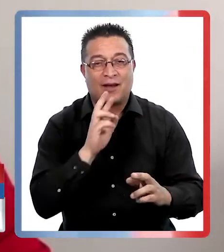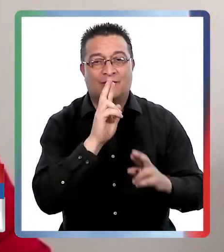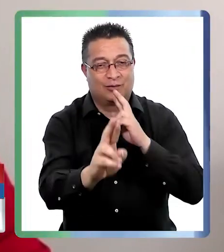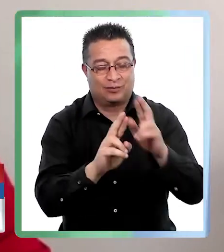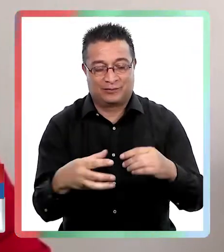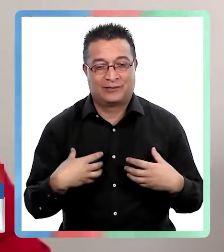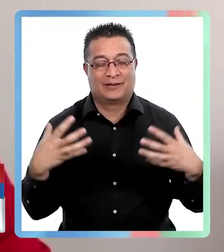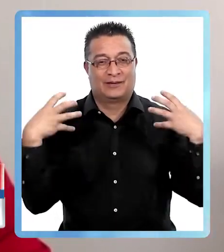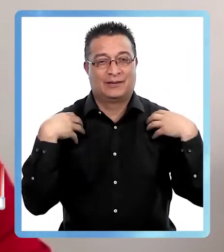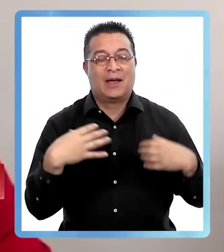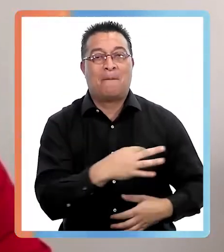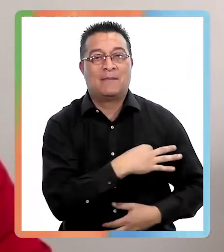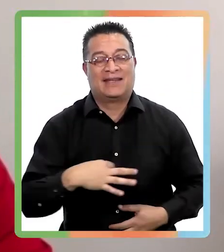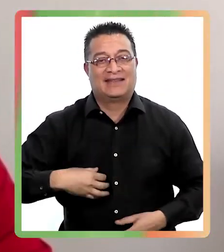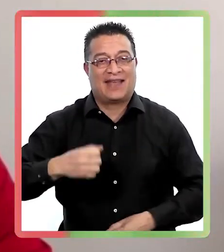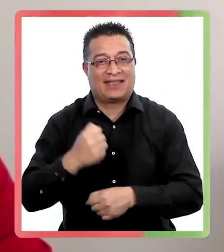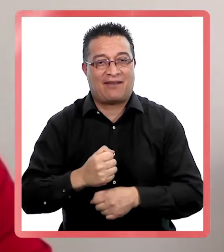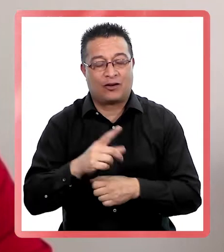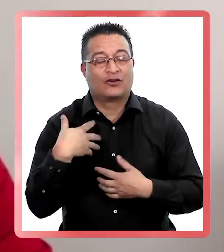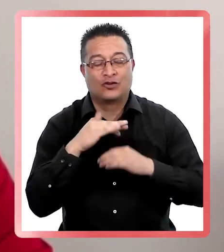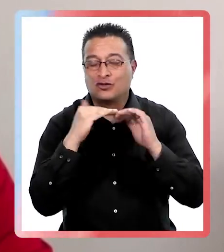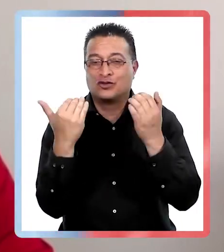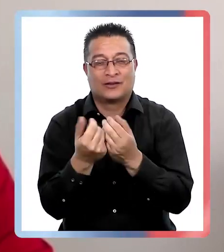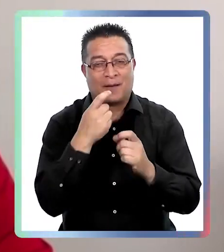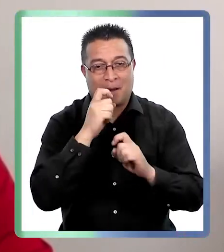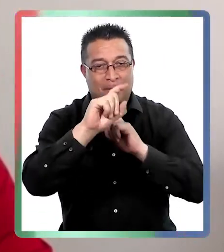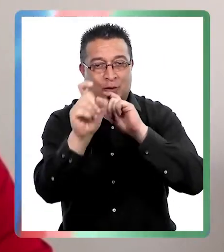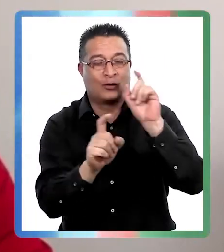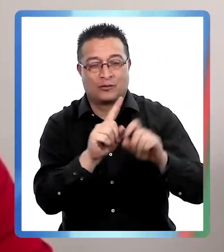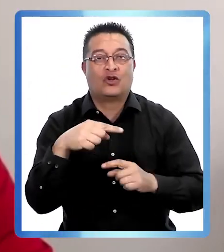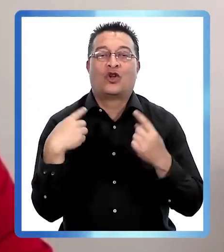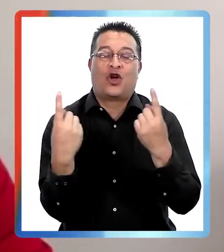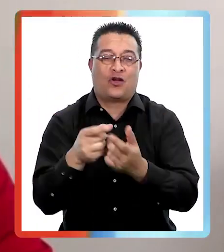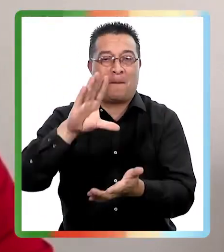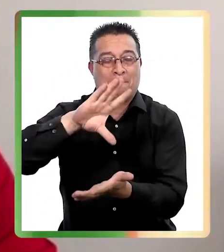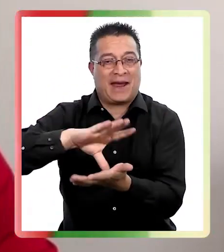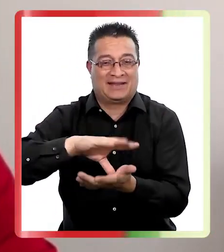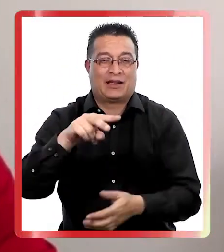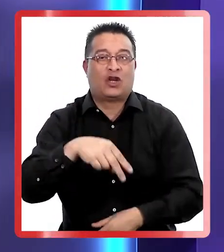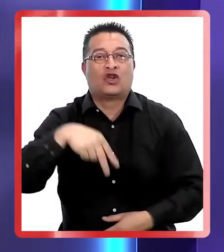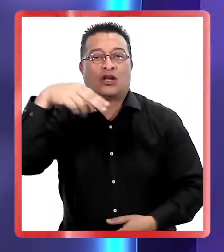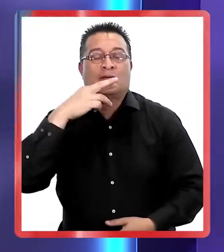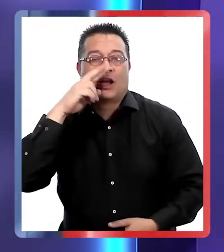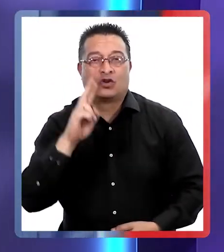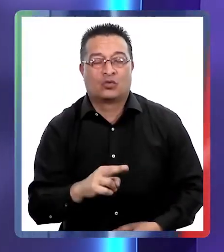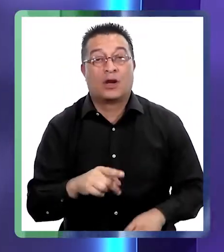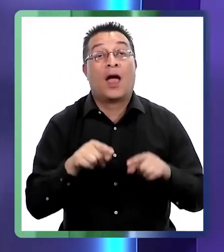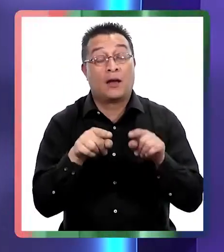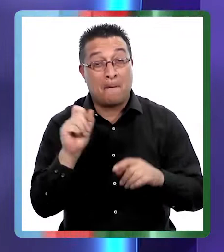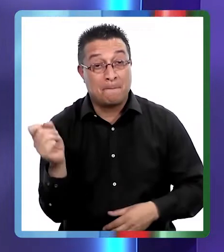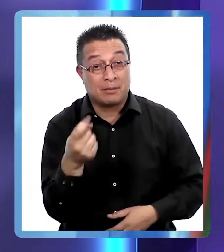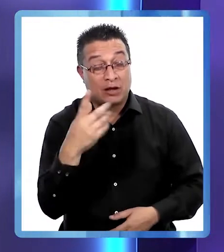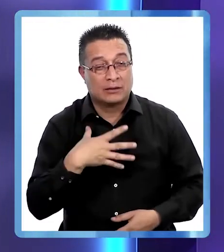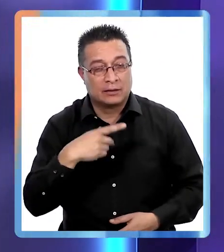el cargo de ministra del Trabajo y Previsión Social a las inquietudes que hay en todo el país de norte a sur. Muchísimas gracias. Bueno, lo primero que